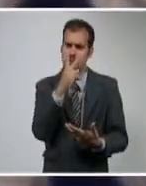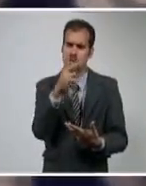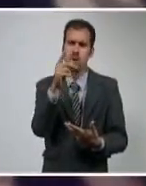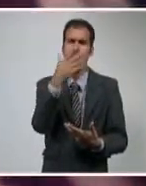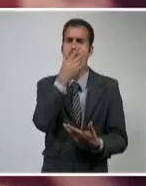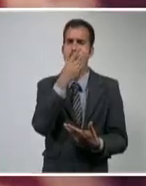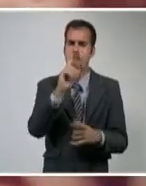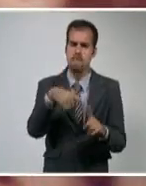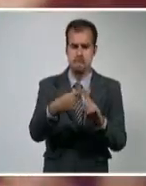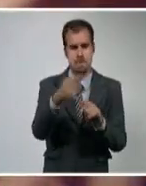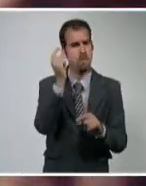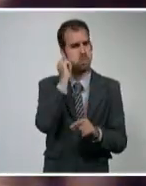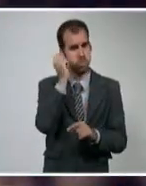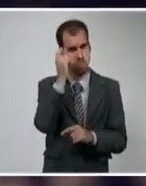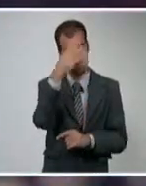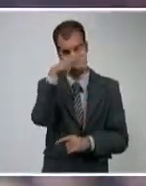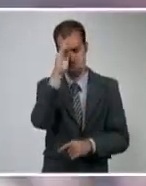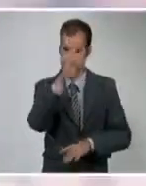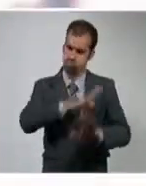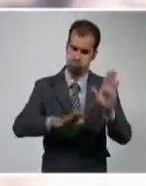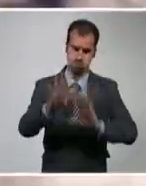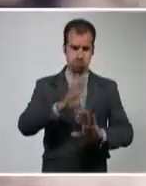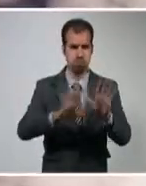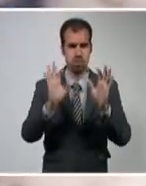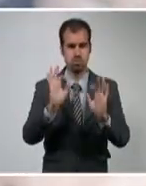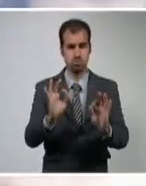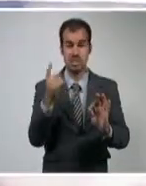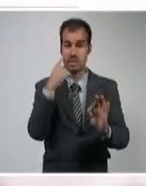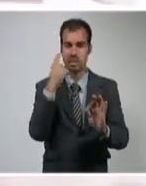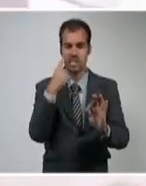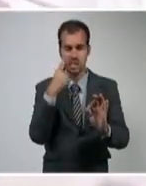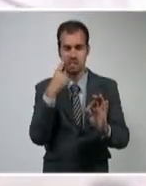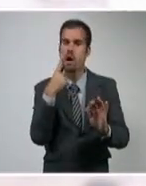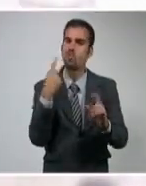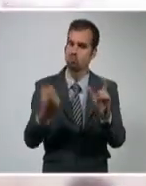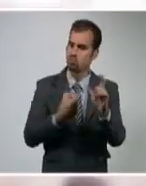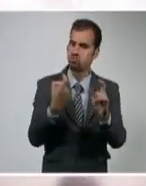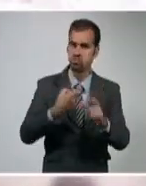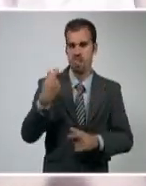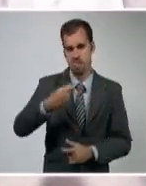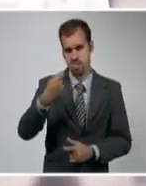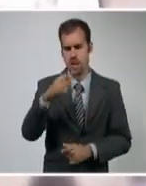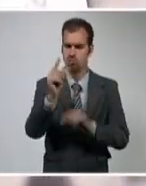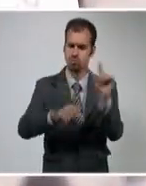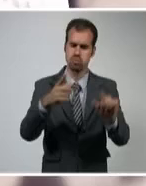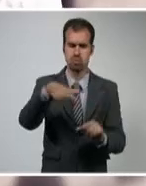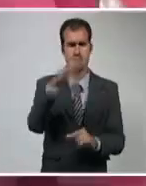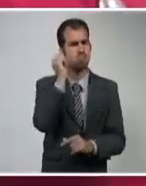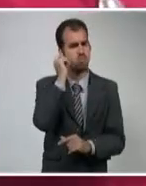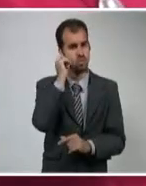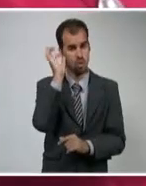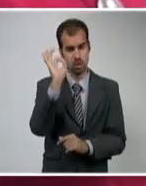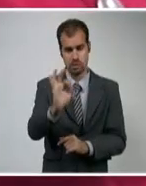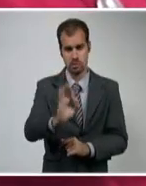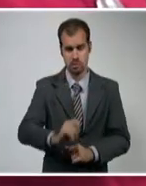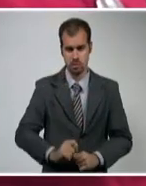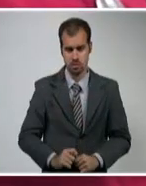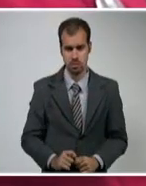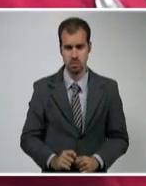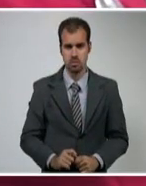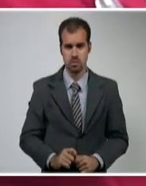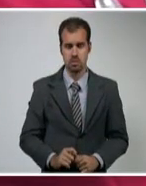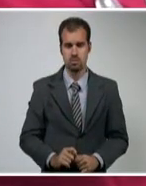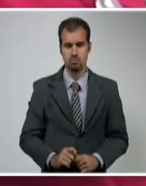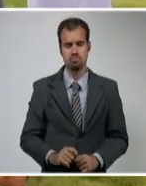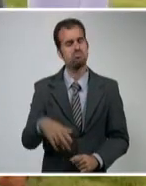cubana, la combatiente tenaz en la lucha ultranza por los derechos de las féminas en nuestra sociedad. A Vilma se le